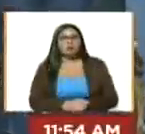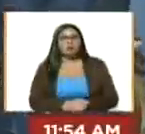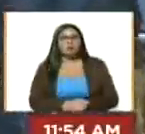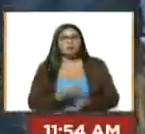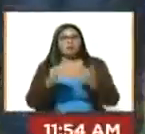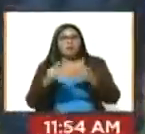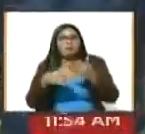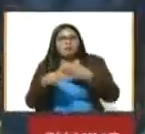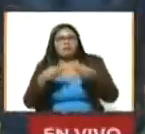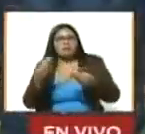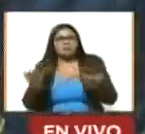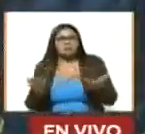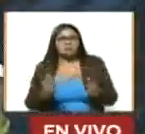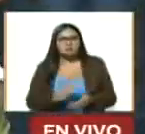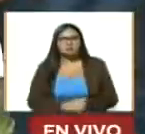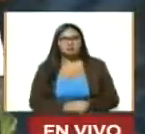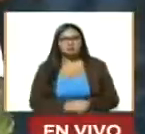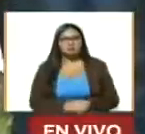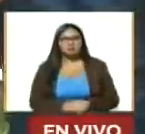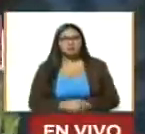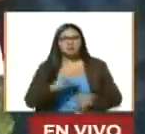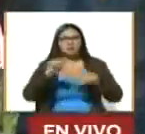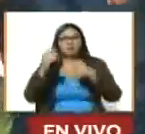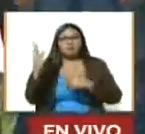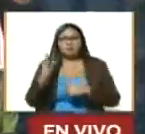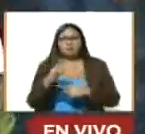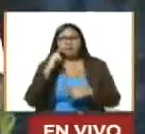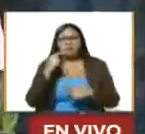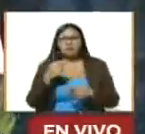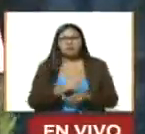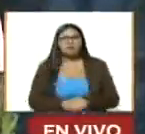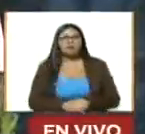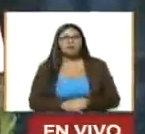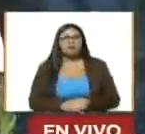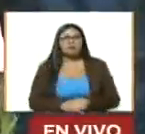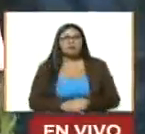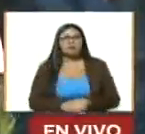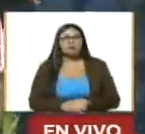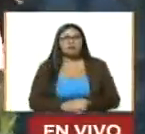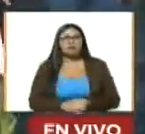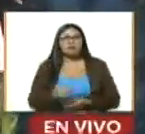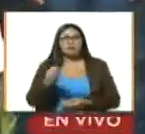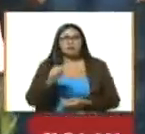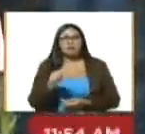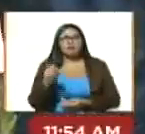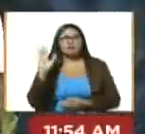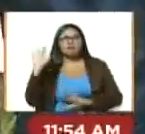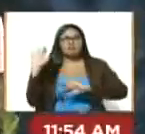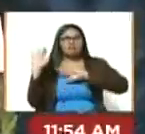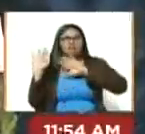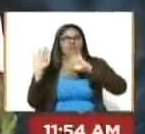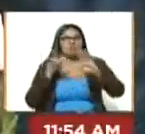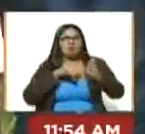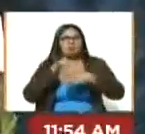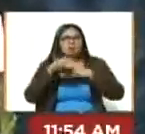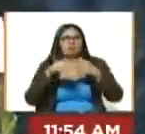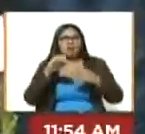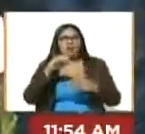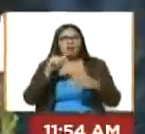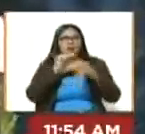a ver qué hacen. Y después vino aquello de Sabaneta para Miraflores. De aquí volamos creo que a